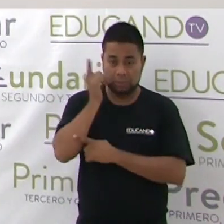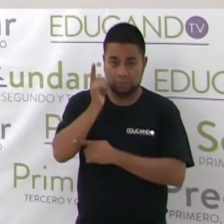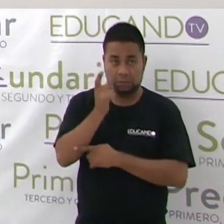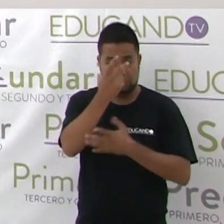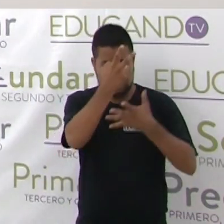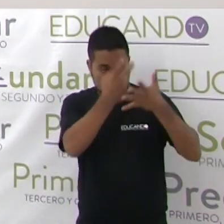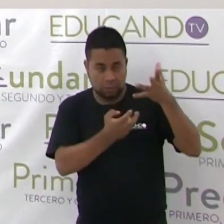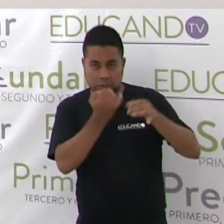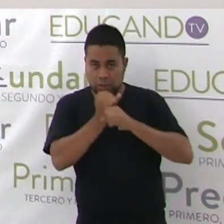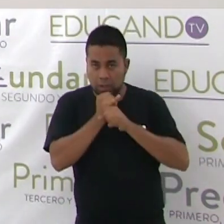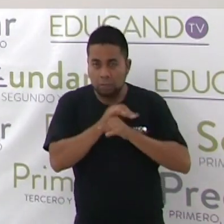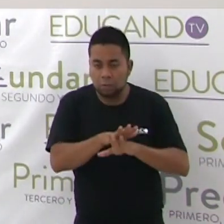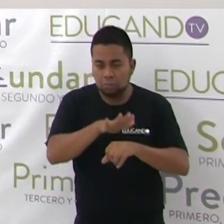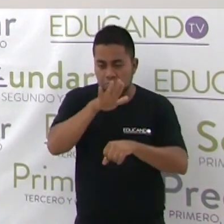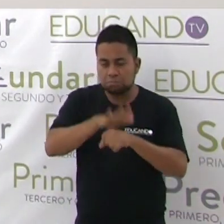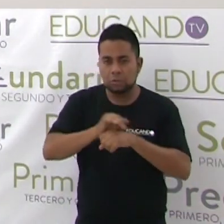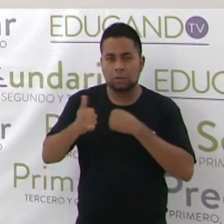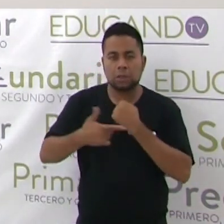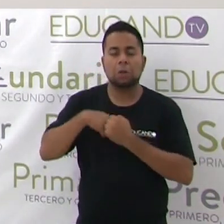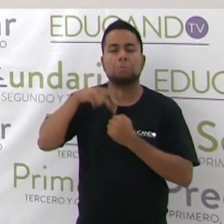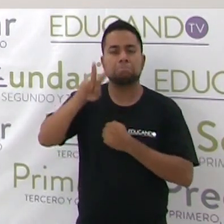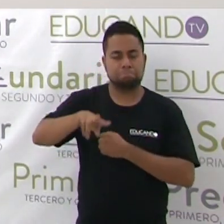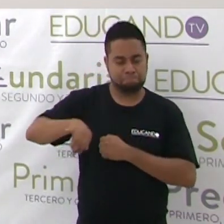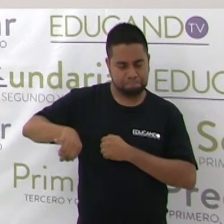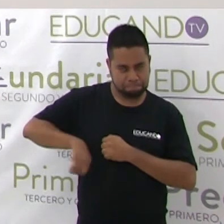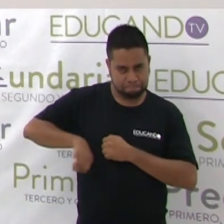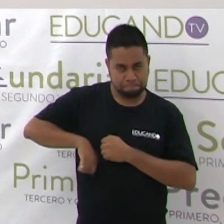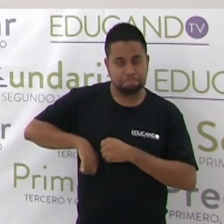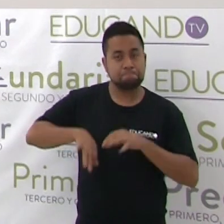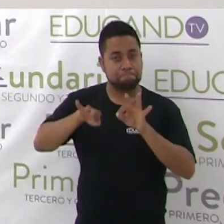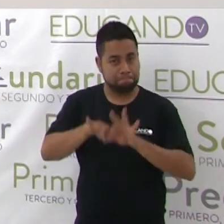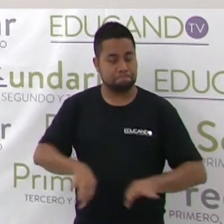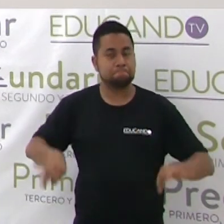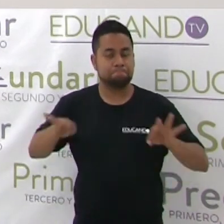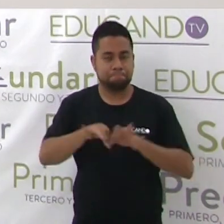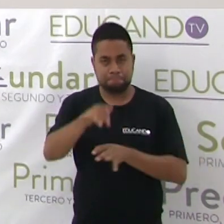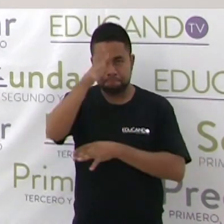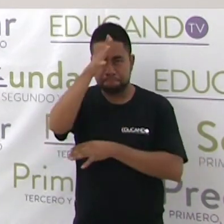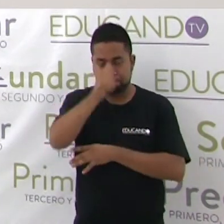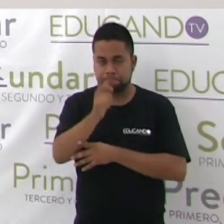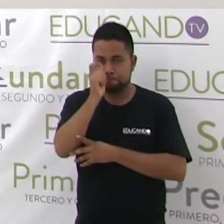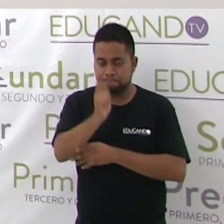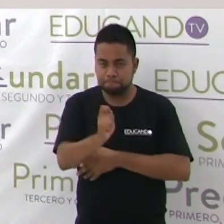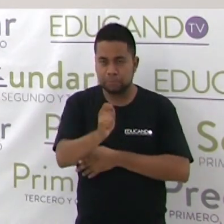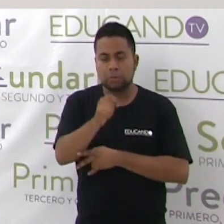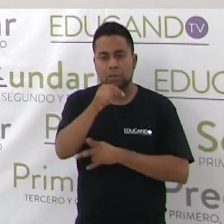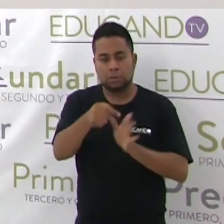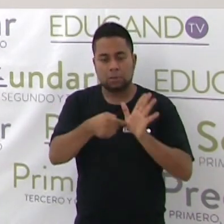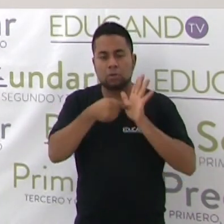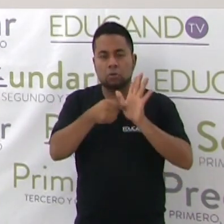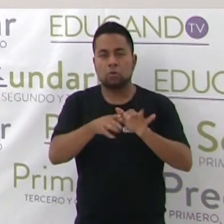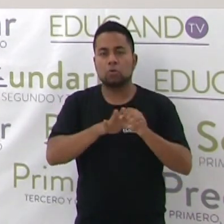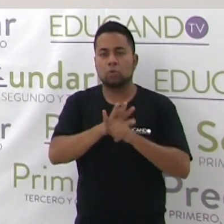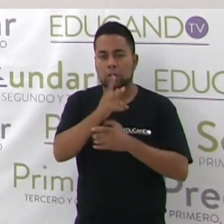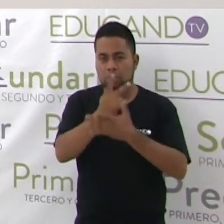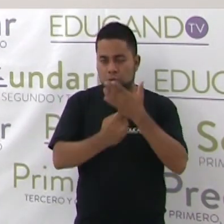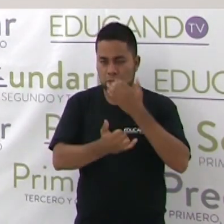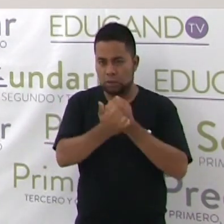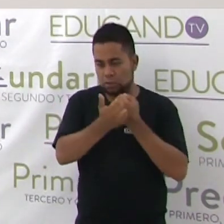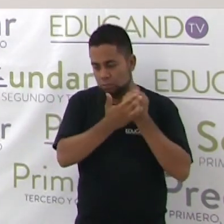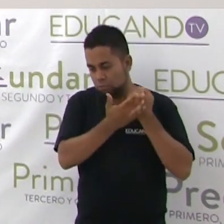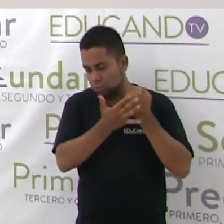esta información te sea de importancia relevante. Recuerden, vamos a ver los siguientes